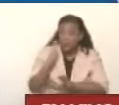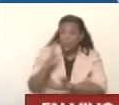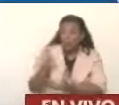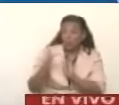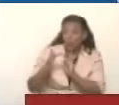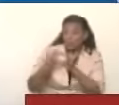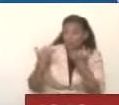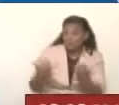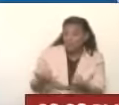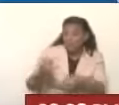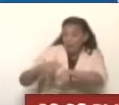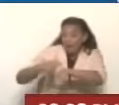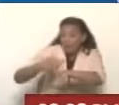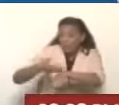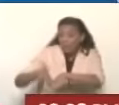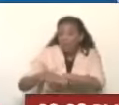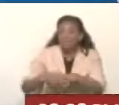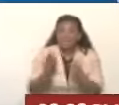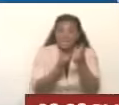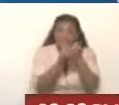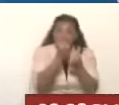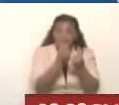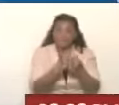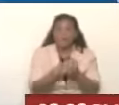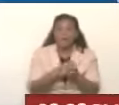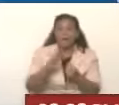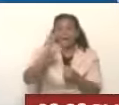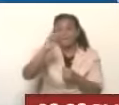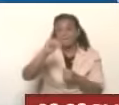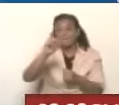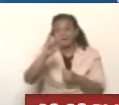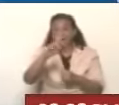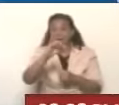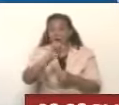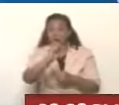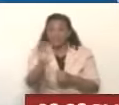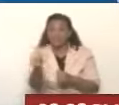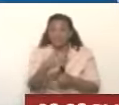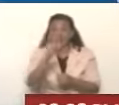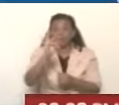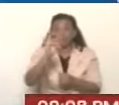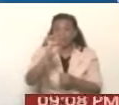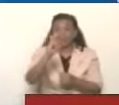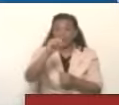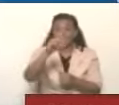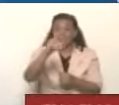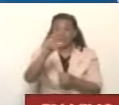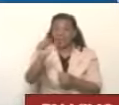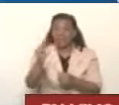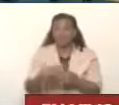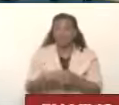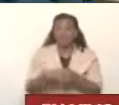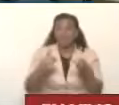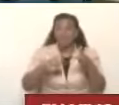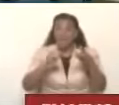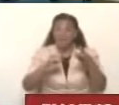Tremendo pase tenemos para el tema de la economía. Y ya está María Fernanda Palencia, la jefa del